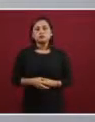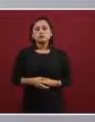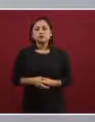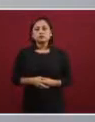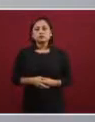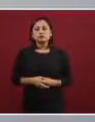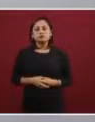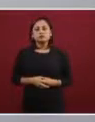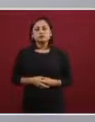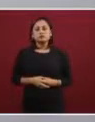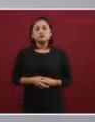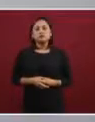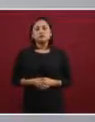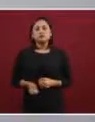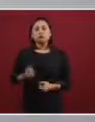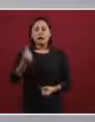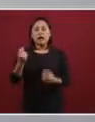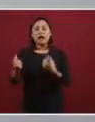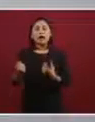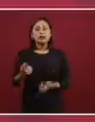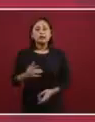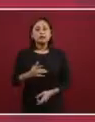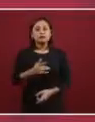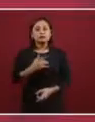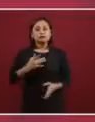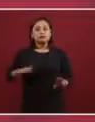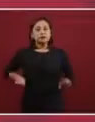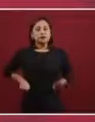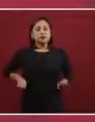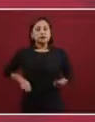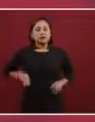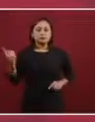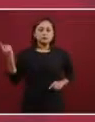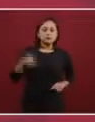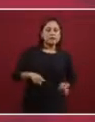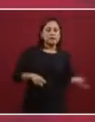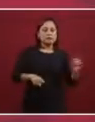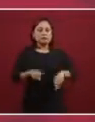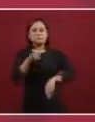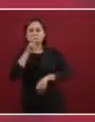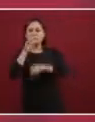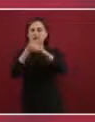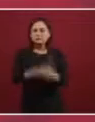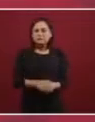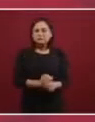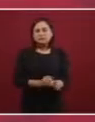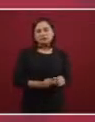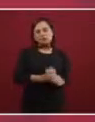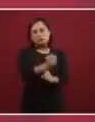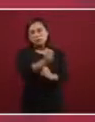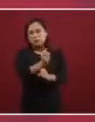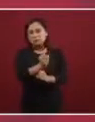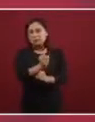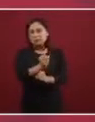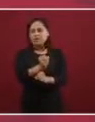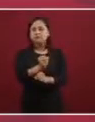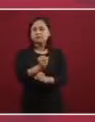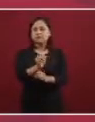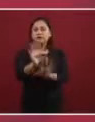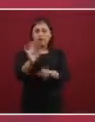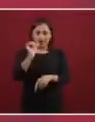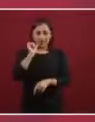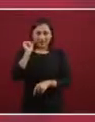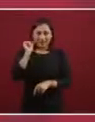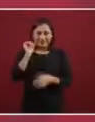afanes autoritarios, de los que quieren resolver todo con el uso de la fuerza. Ayer hablábamos de